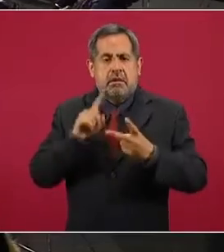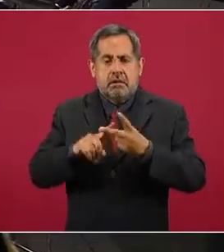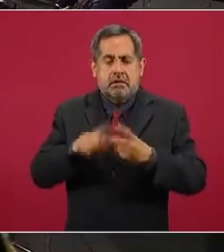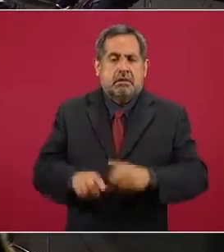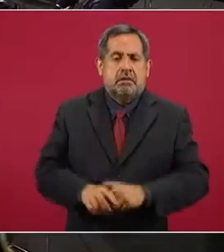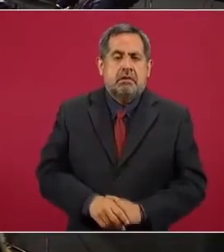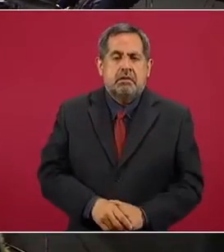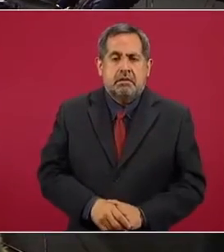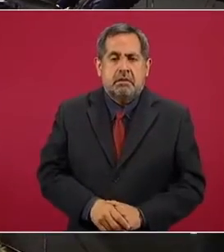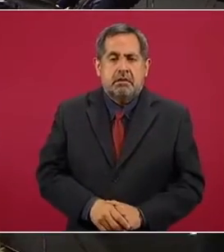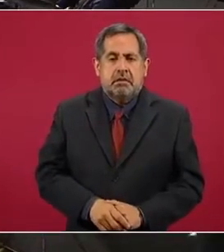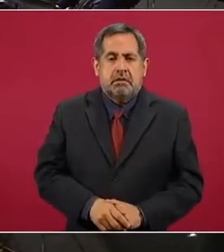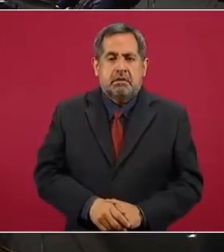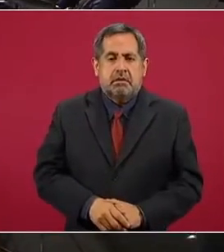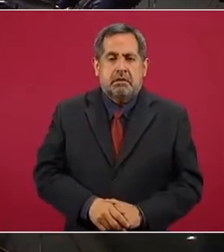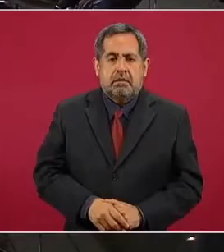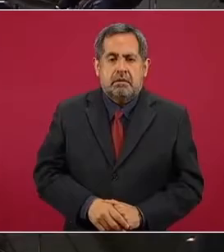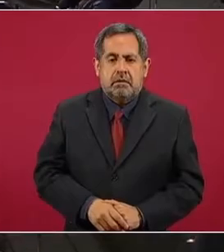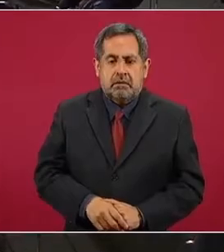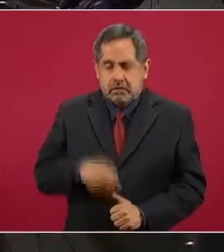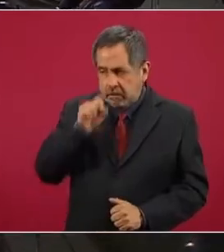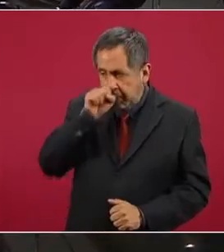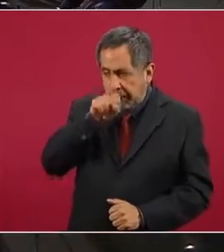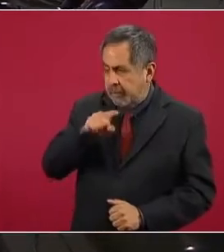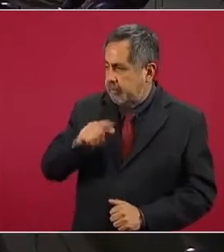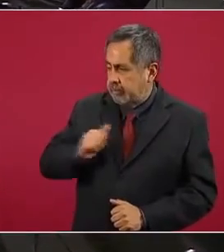pregunta. Pues Raquel, ya aprovechando.